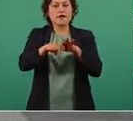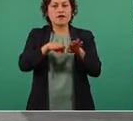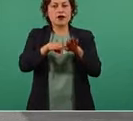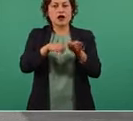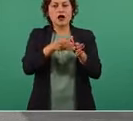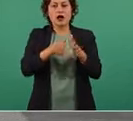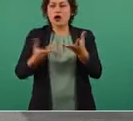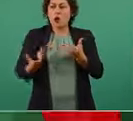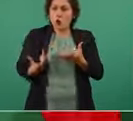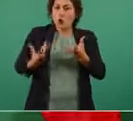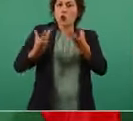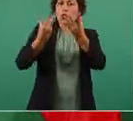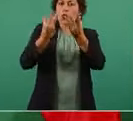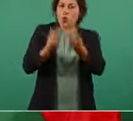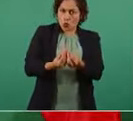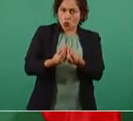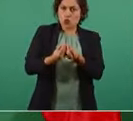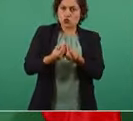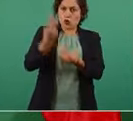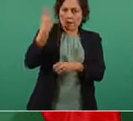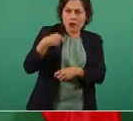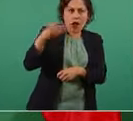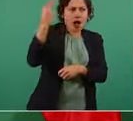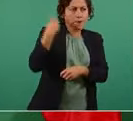giras, conocen